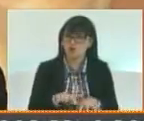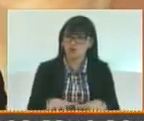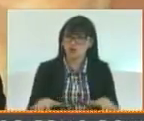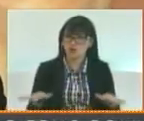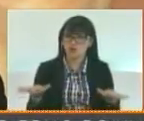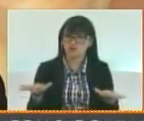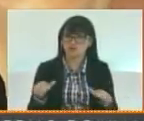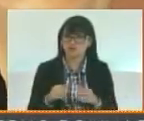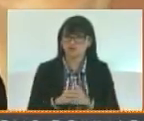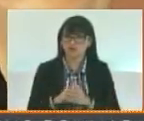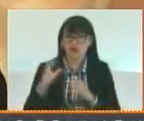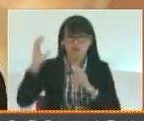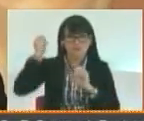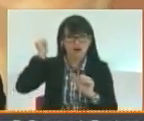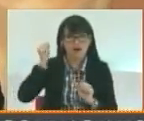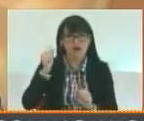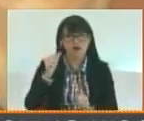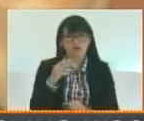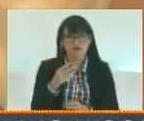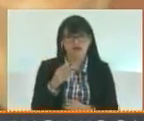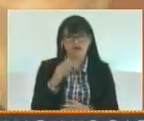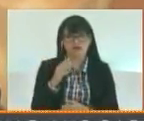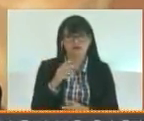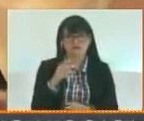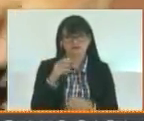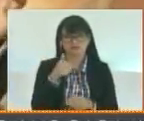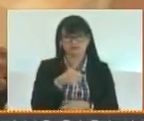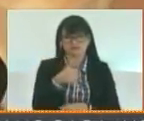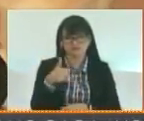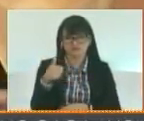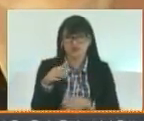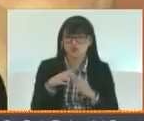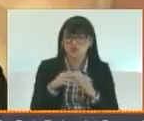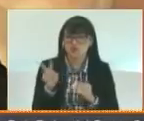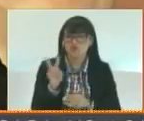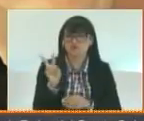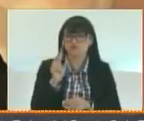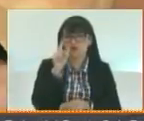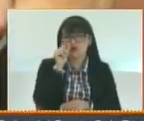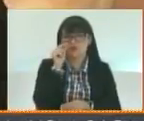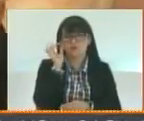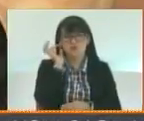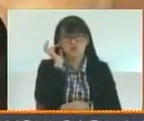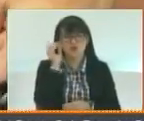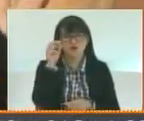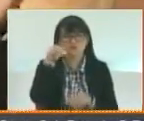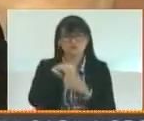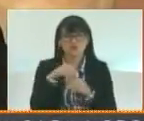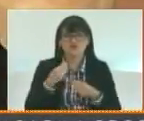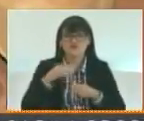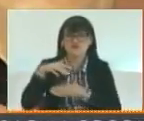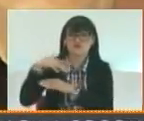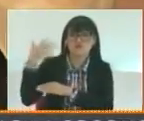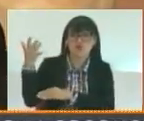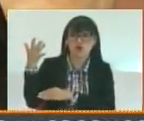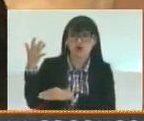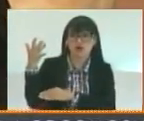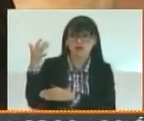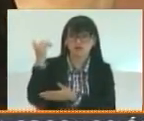para que nuestras embajadas y consulados, todos los venezolanos y venezolanas que viven en el exterior y que se han